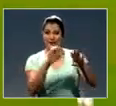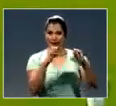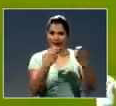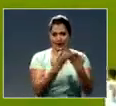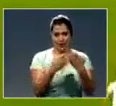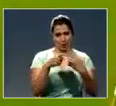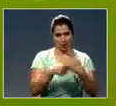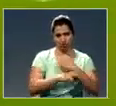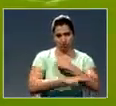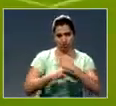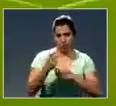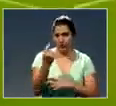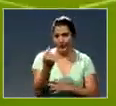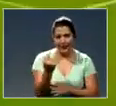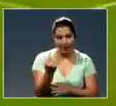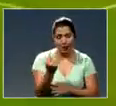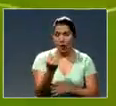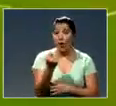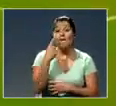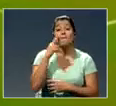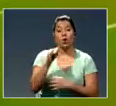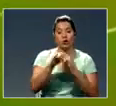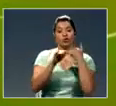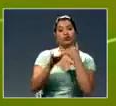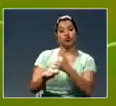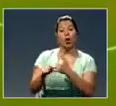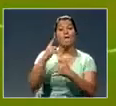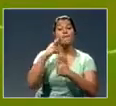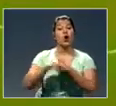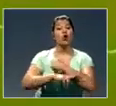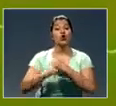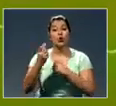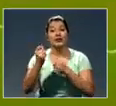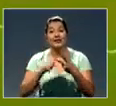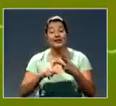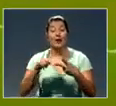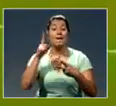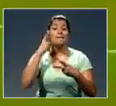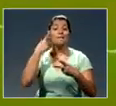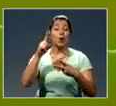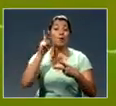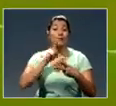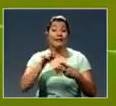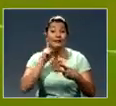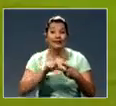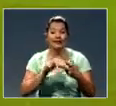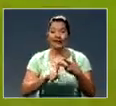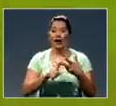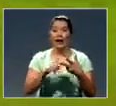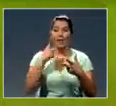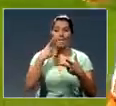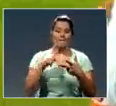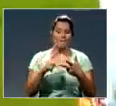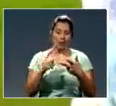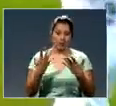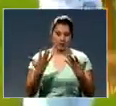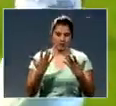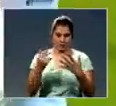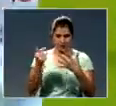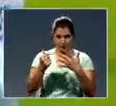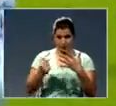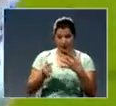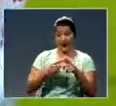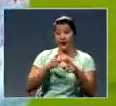lo demandamos, por estafa, por falso testimonio, por fraude de simulación, etcétera, etcétera. Entonces él